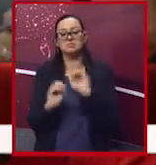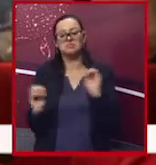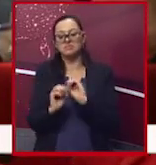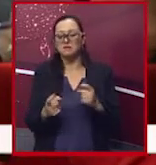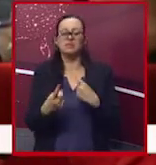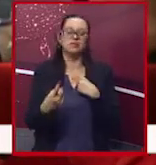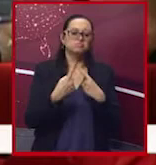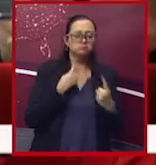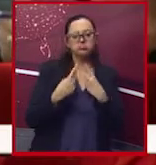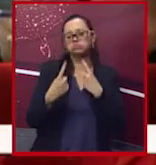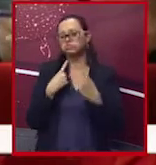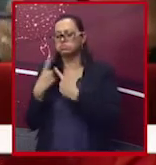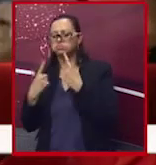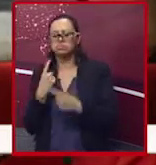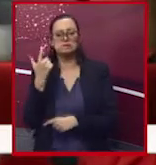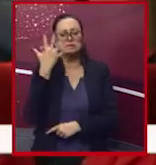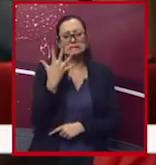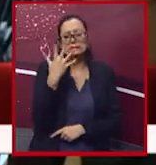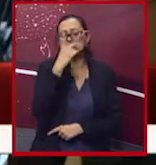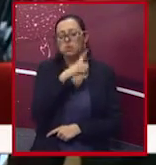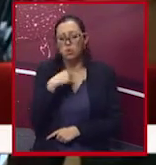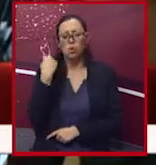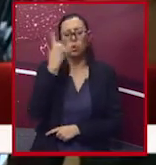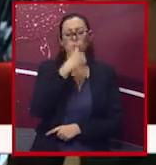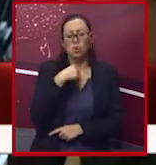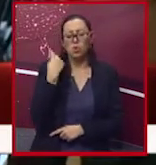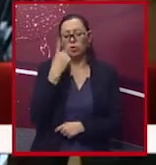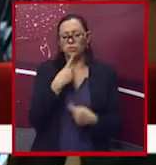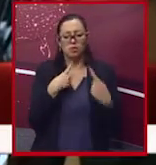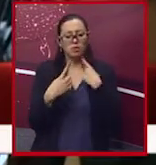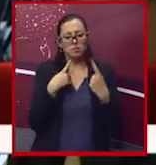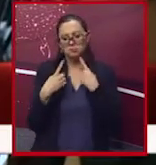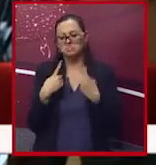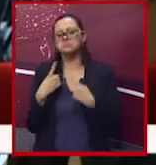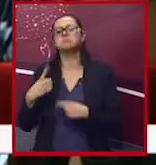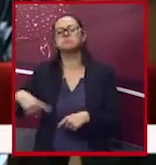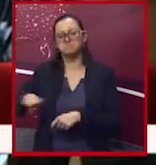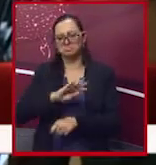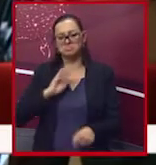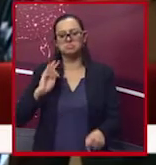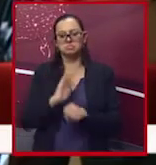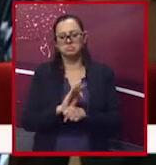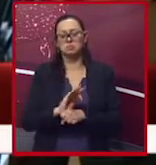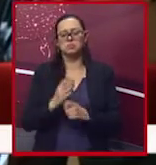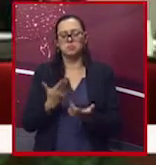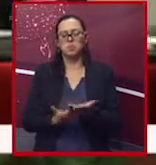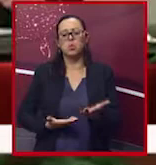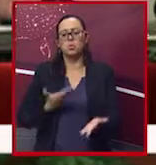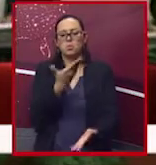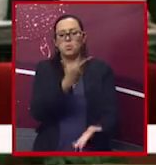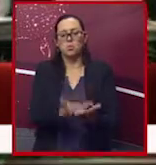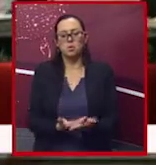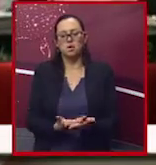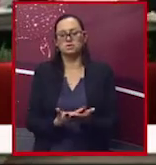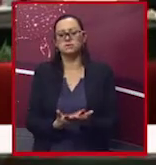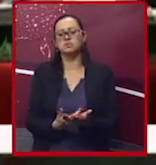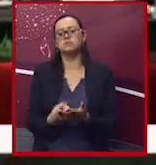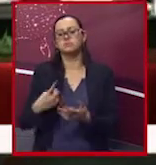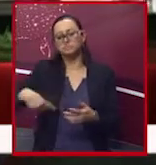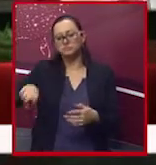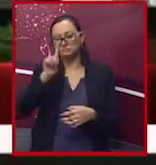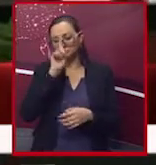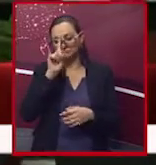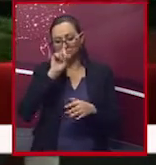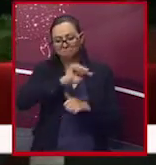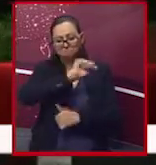debate de más de 5 horas en lo general, las comisiones respaldaron la propuesta de la Comisión de Puntos Constitucionales para que un grupo de asesores de las